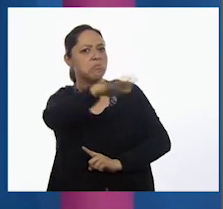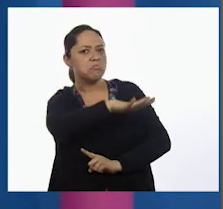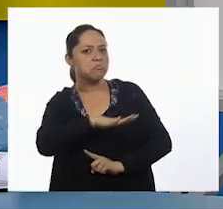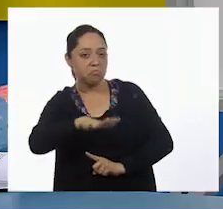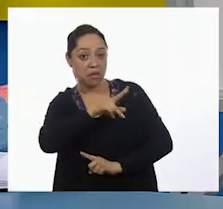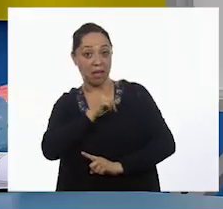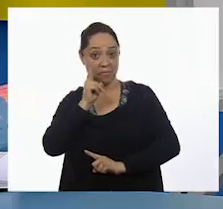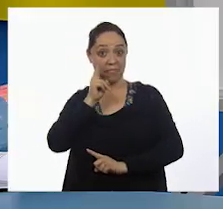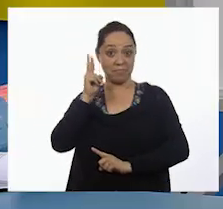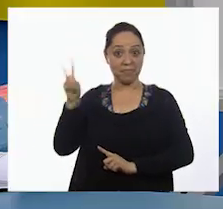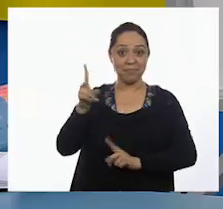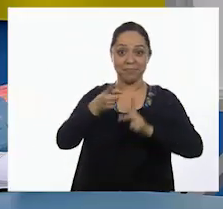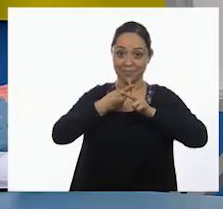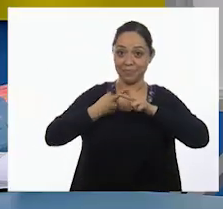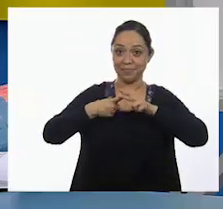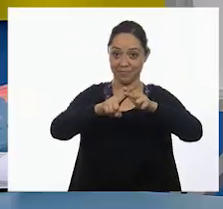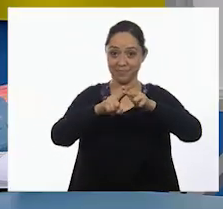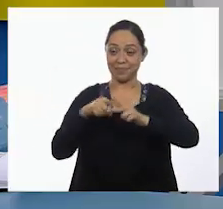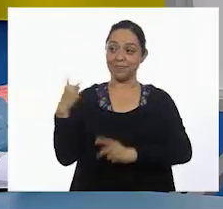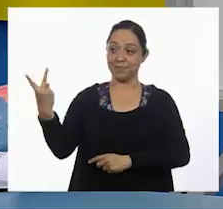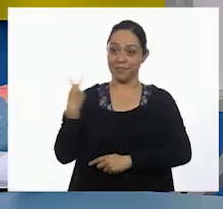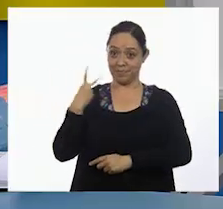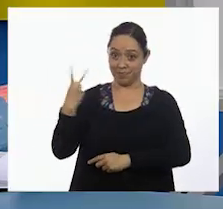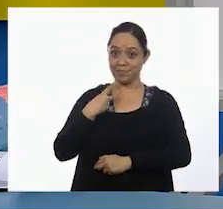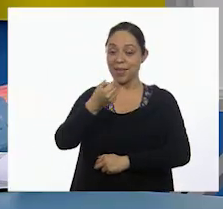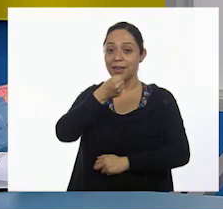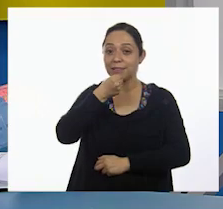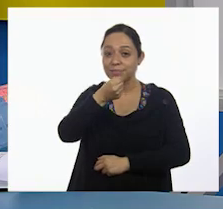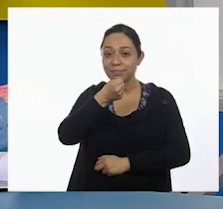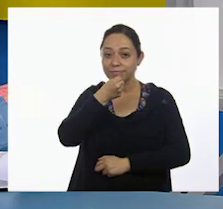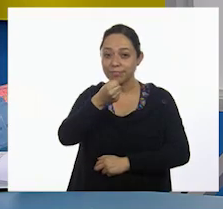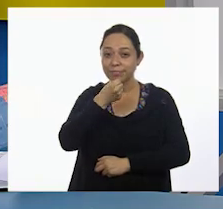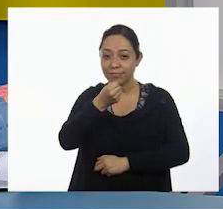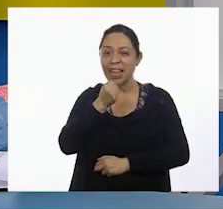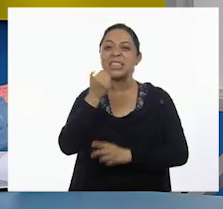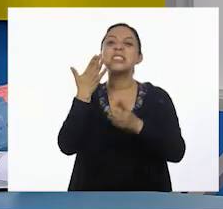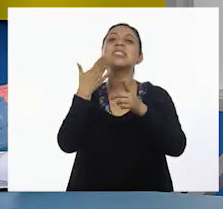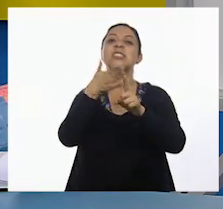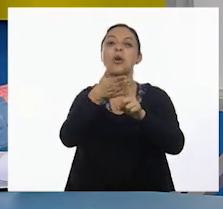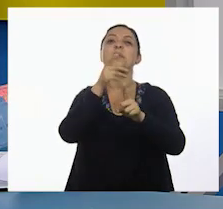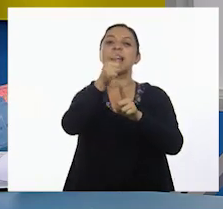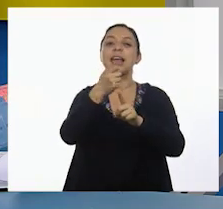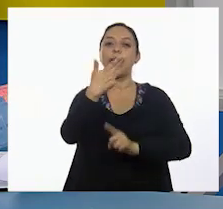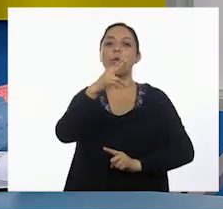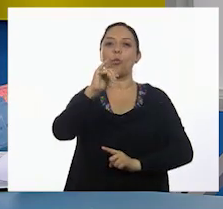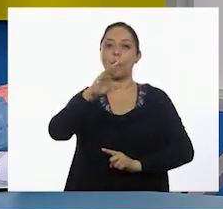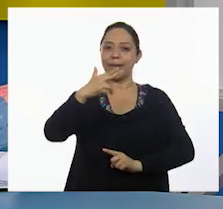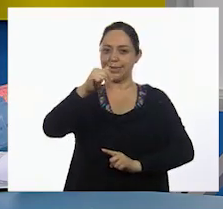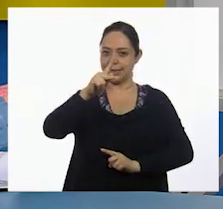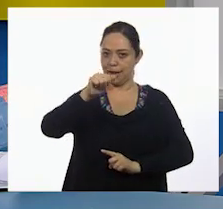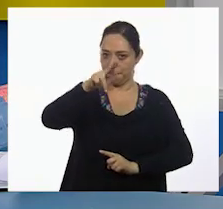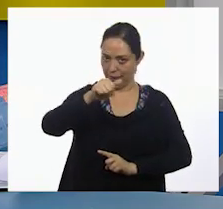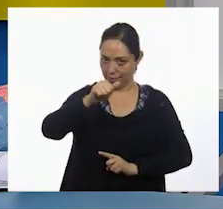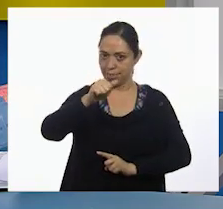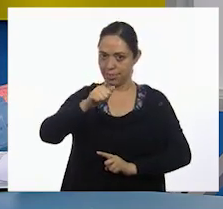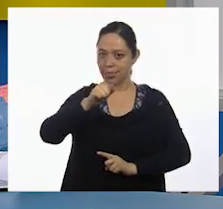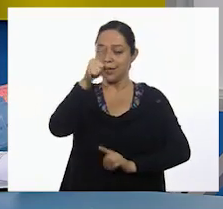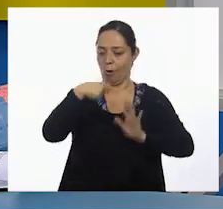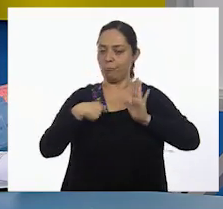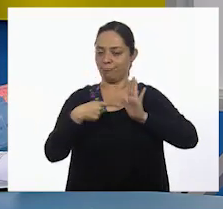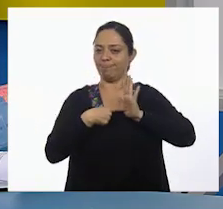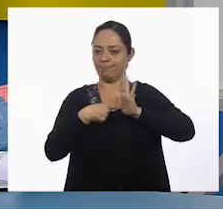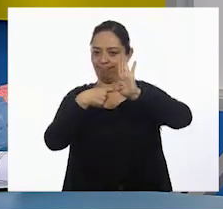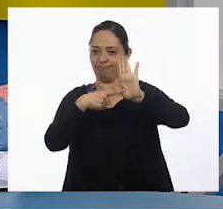vamos nosotros a iniciar, María y yo, nuestro reportaje sobre Huichapan. Y también te lo vamos a presentar, vamos